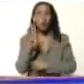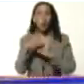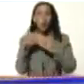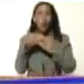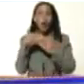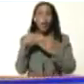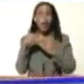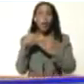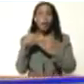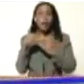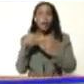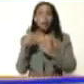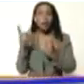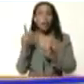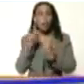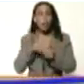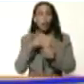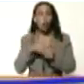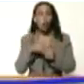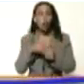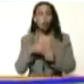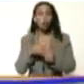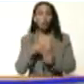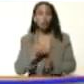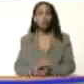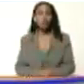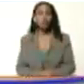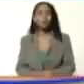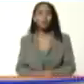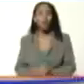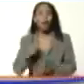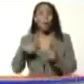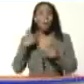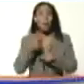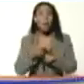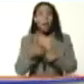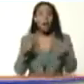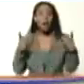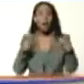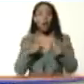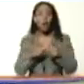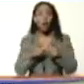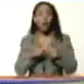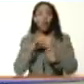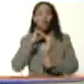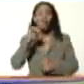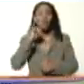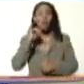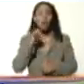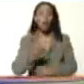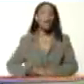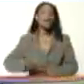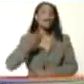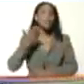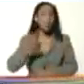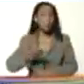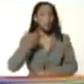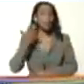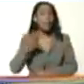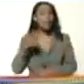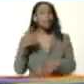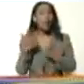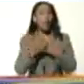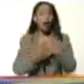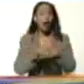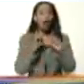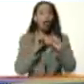marcador Bren mañana hay una reunión con anuncios importantes que van